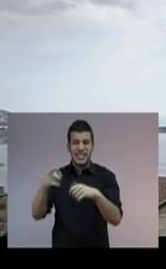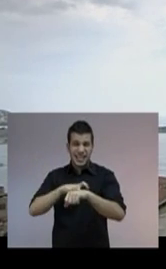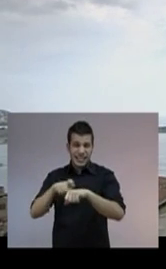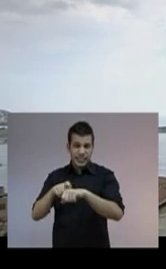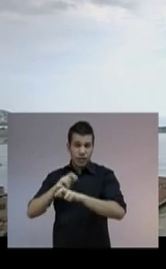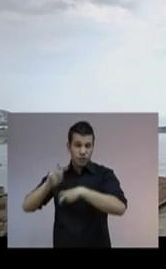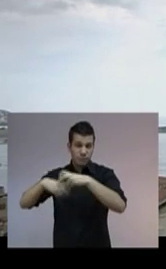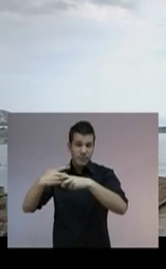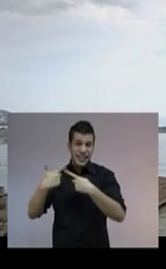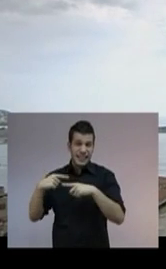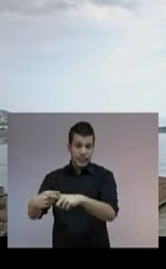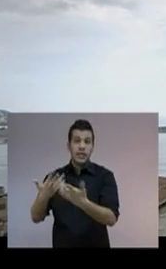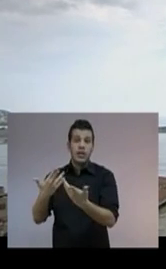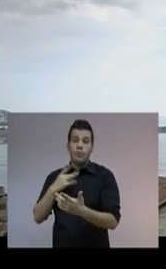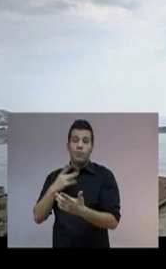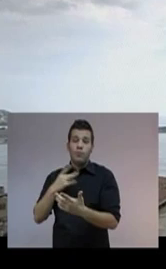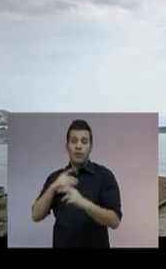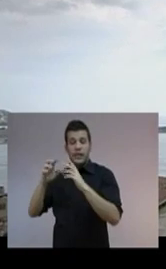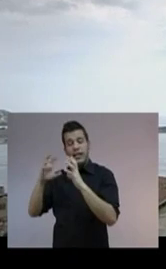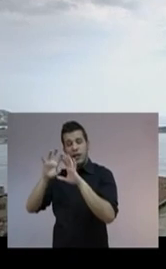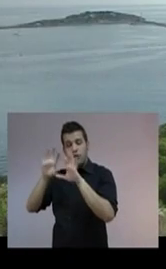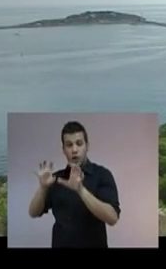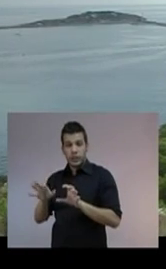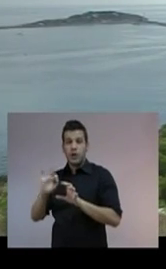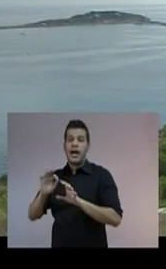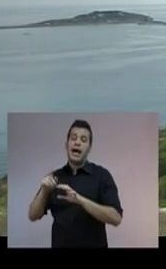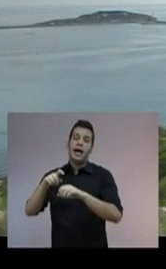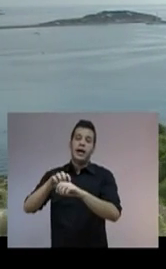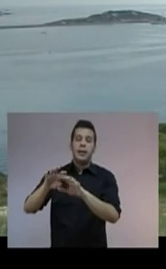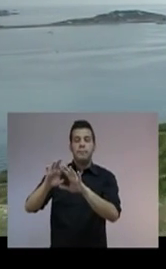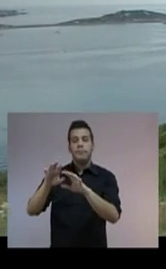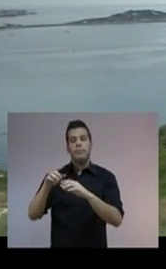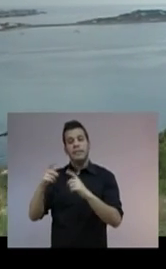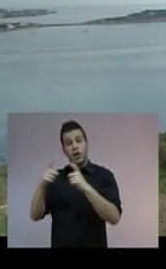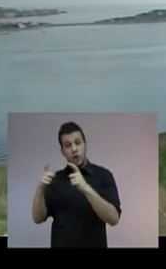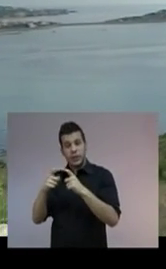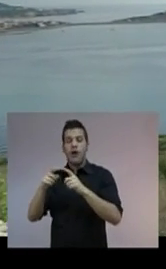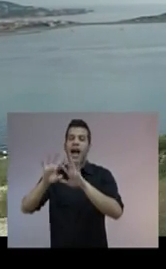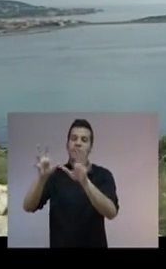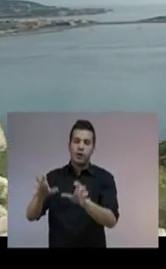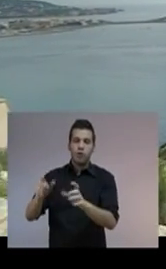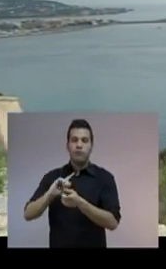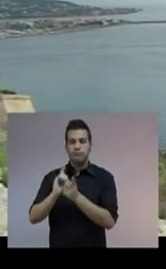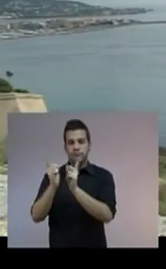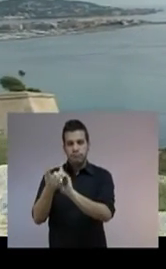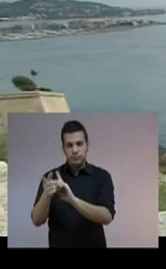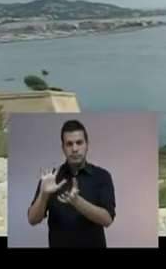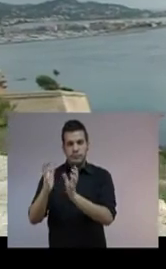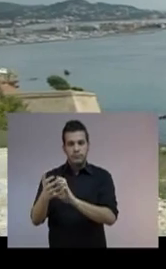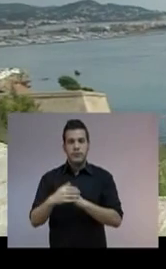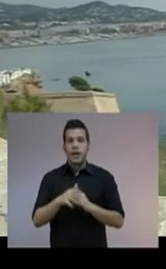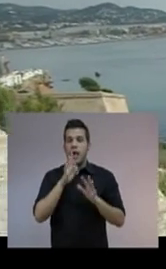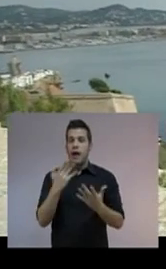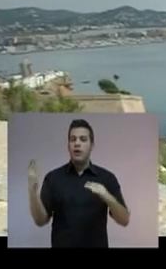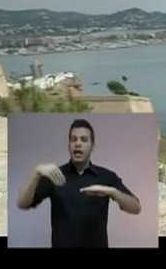desde el gótico hasta el barroco. Y finalmente, ¿cómo has visto tú la transformación de Ibiza en los últimos años? Por ejemplo, con el puerto que lo tenemos